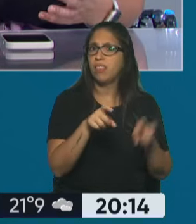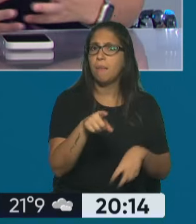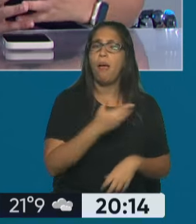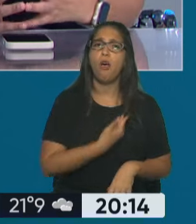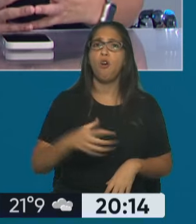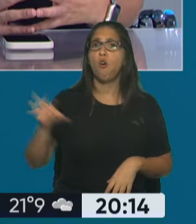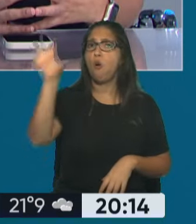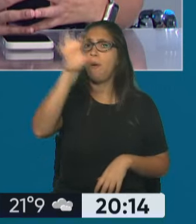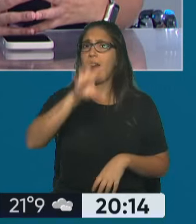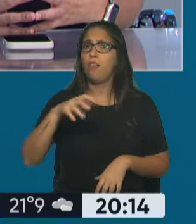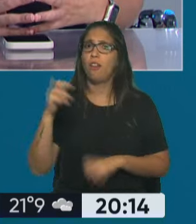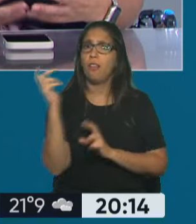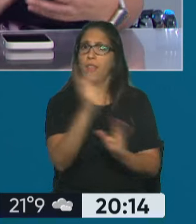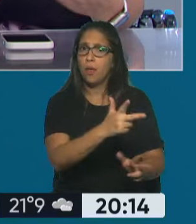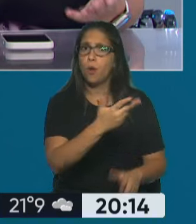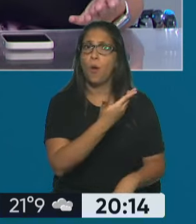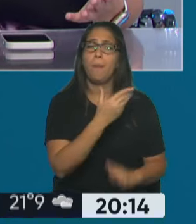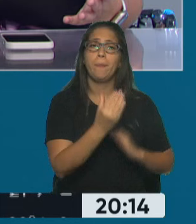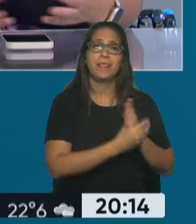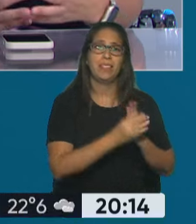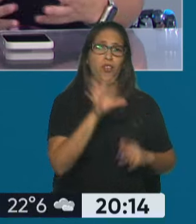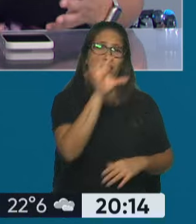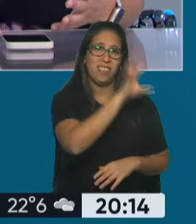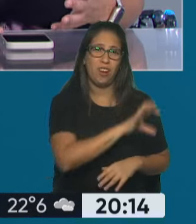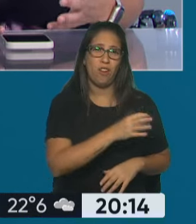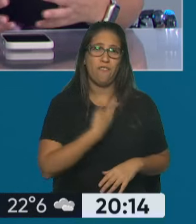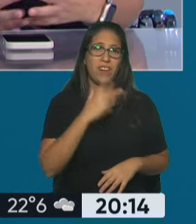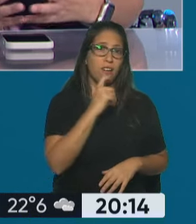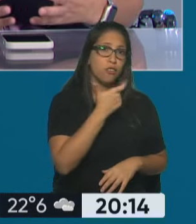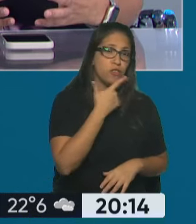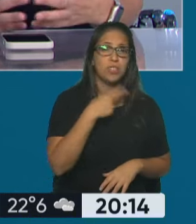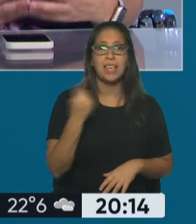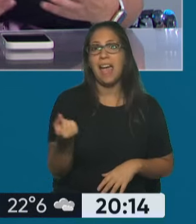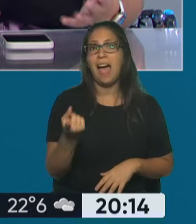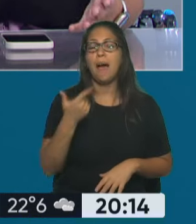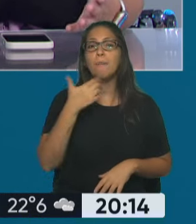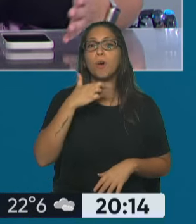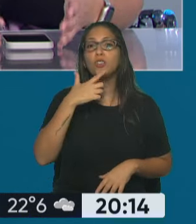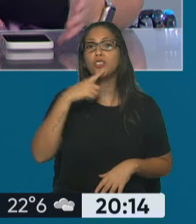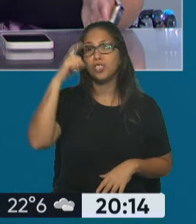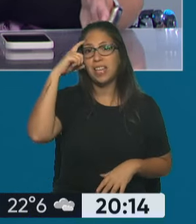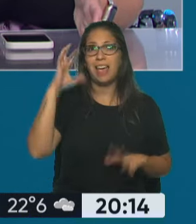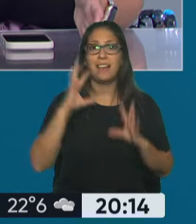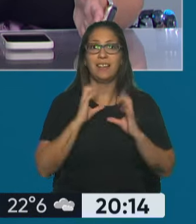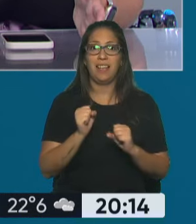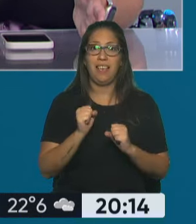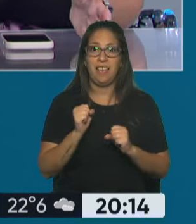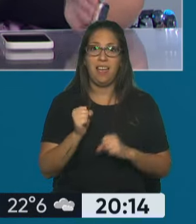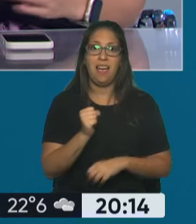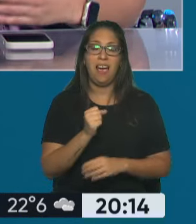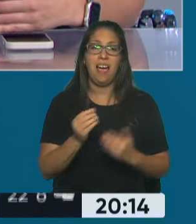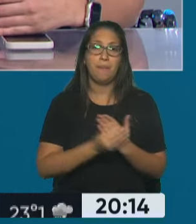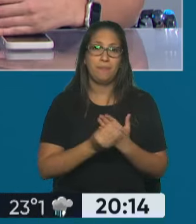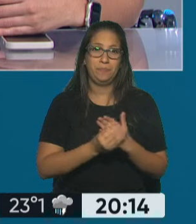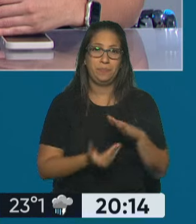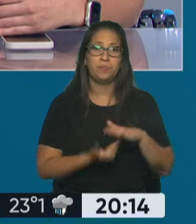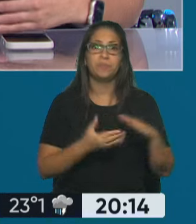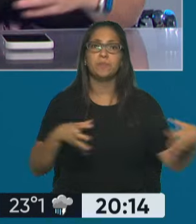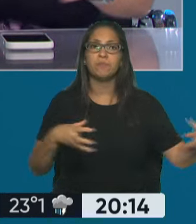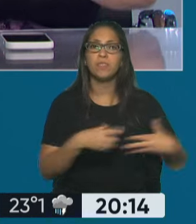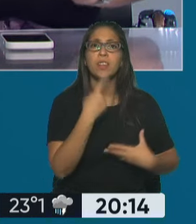manifestaron al ministro del Interior, Guillermo Francos, y al jefe de gabinete, Nicolás Pose, que en caso de que el gobierno lo presentara